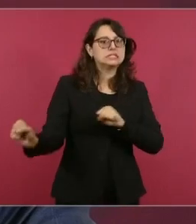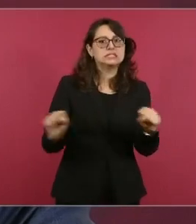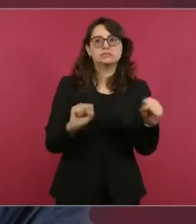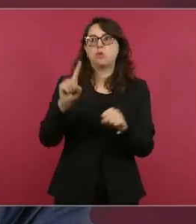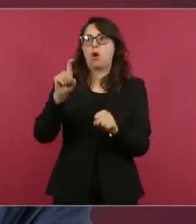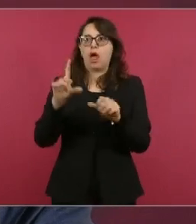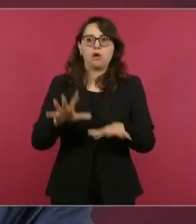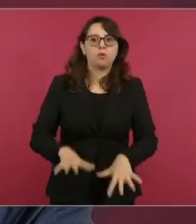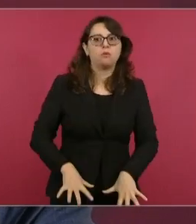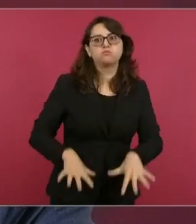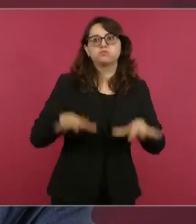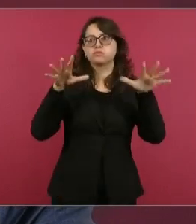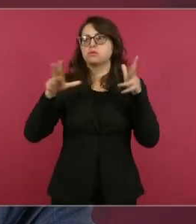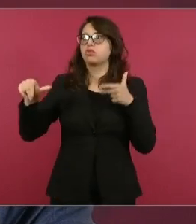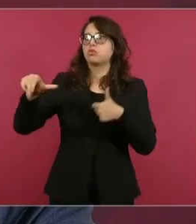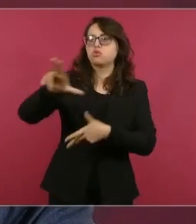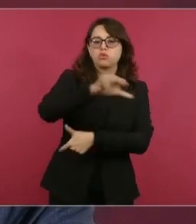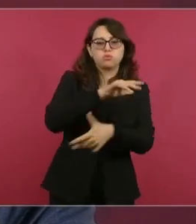desastre.